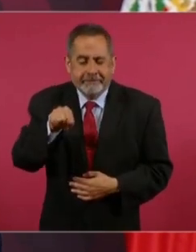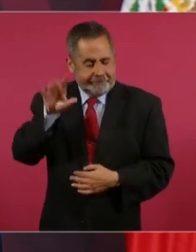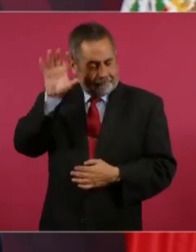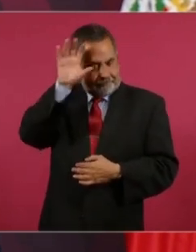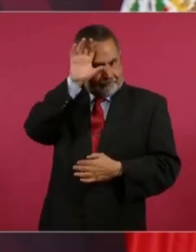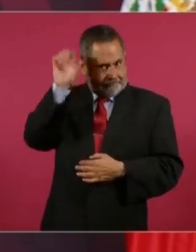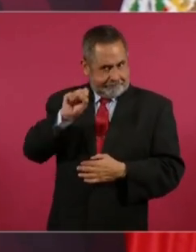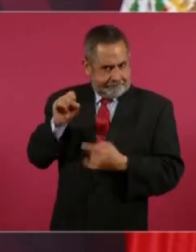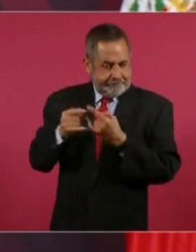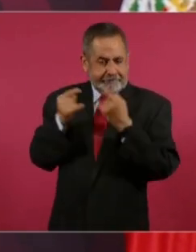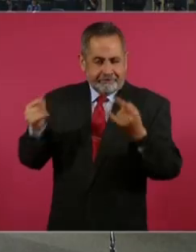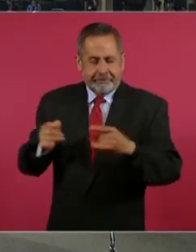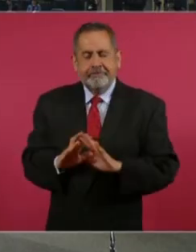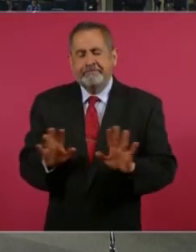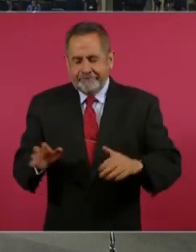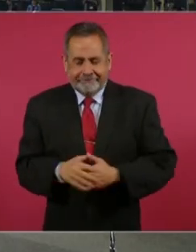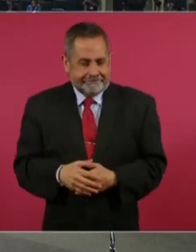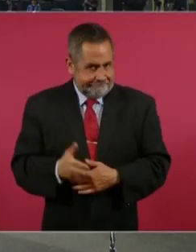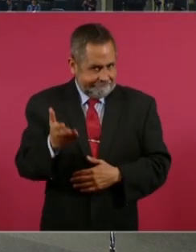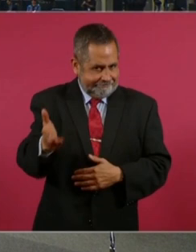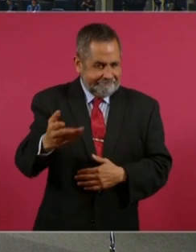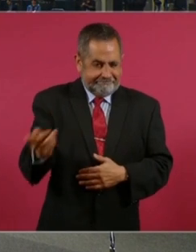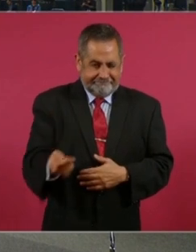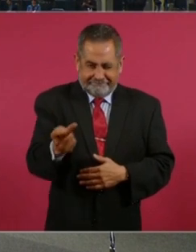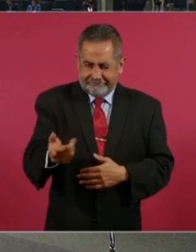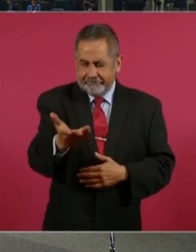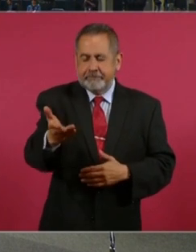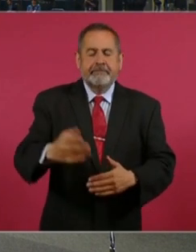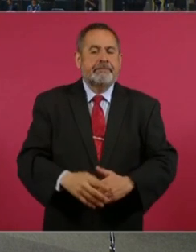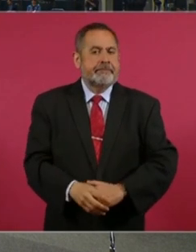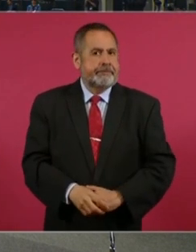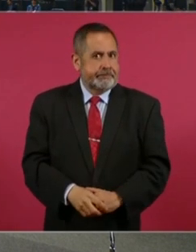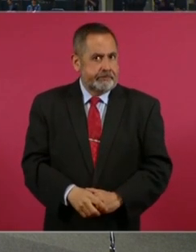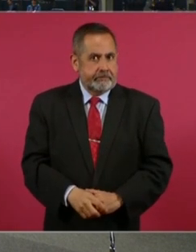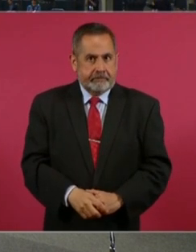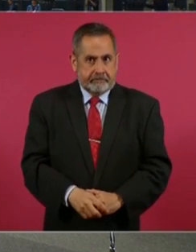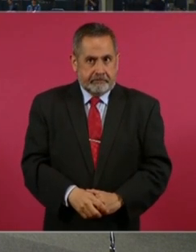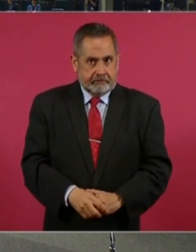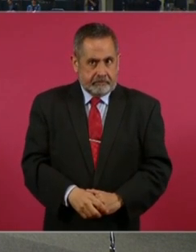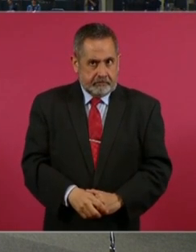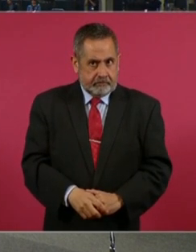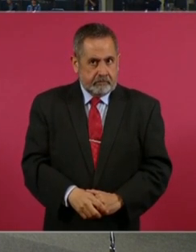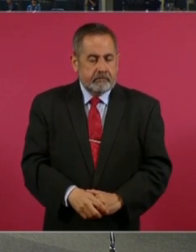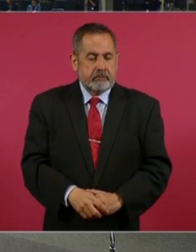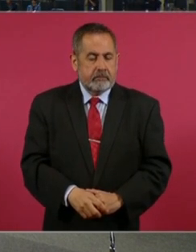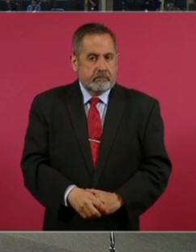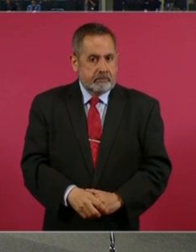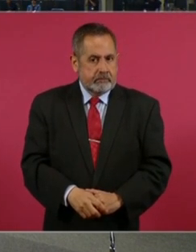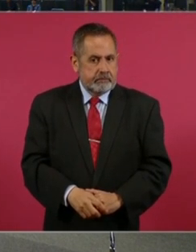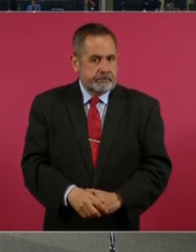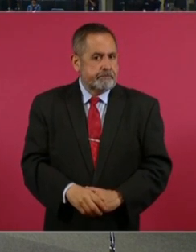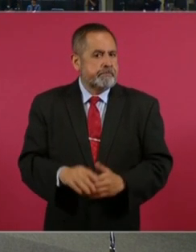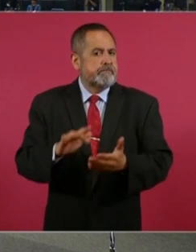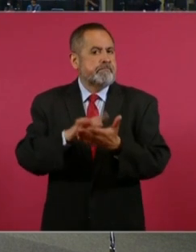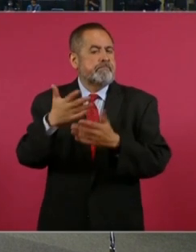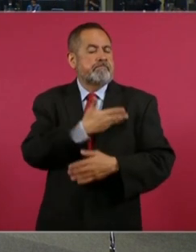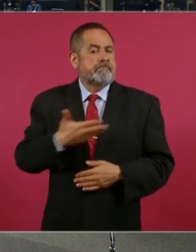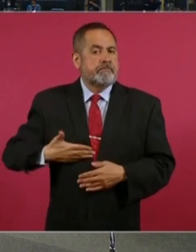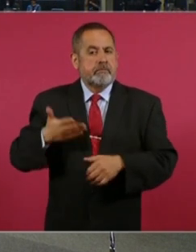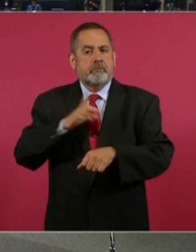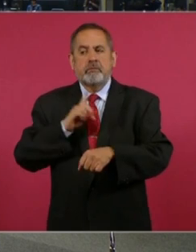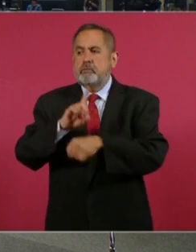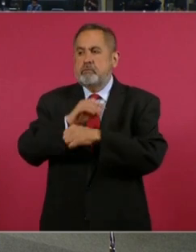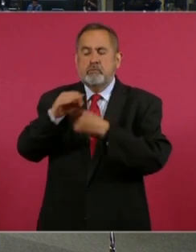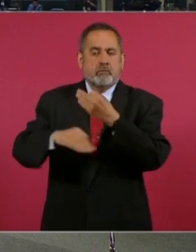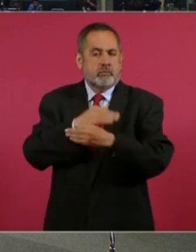vamos con Morelos, pero vamos, ahora sí. Gracias. Gracias, presidente. Muy buenos días a todas y